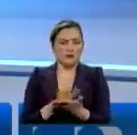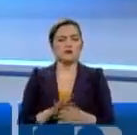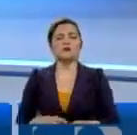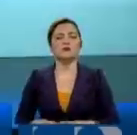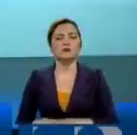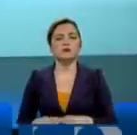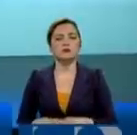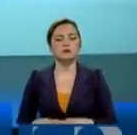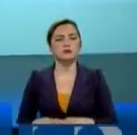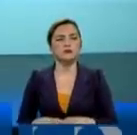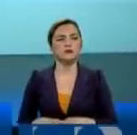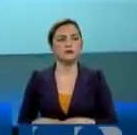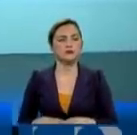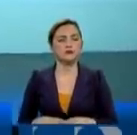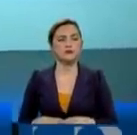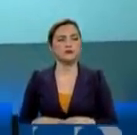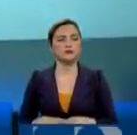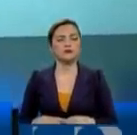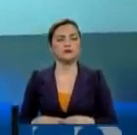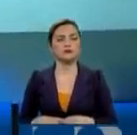bioseguridad. ¡Ay, un cielo!